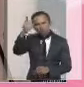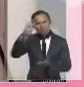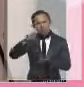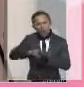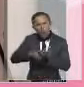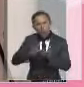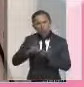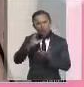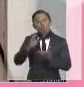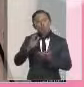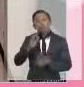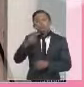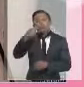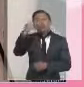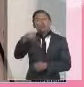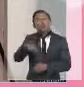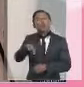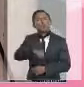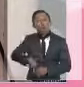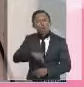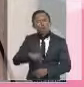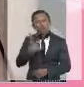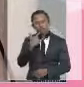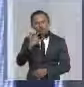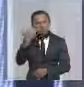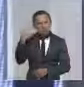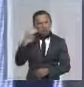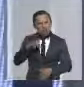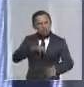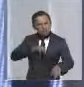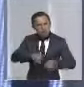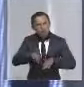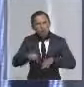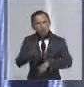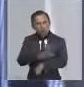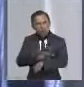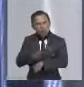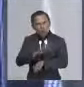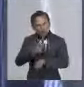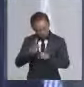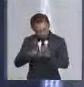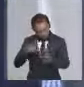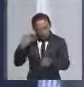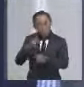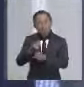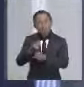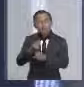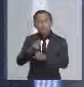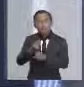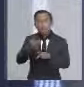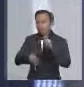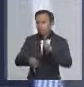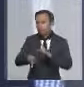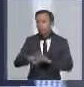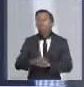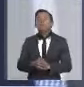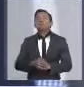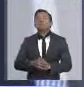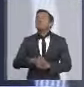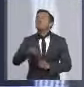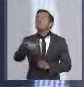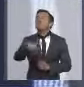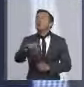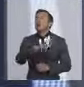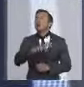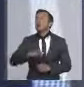trabajador y es honesto, y vamos a regenerar la vida pública. Candidato, partiendo de que para los mexicanos la